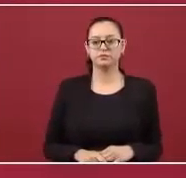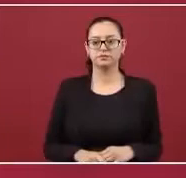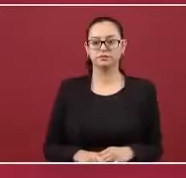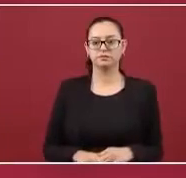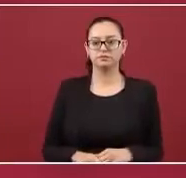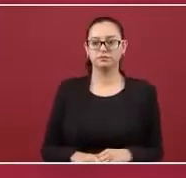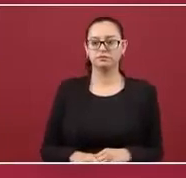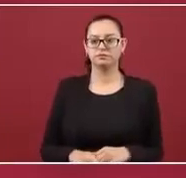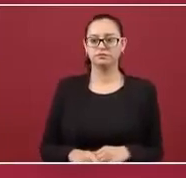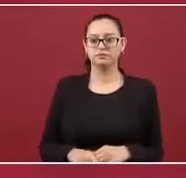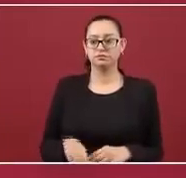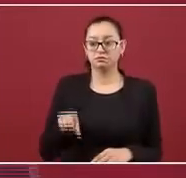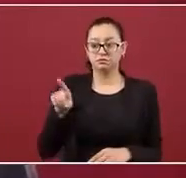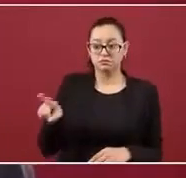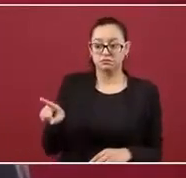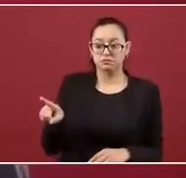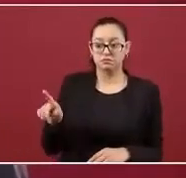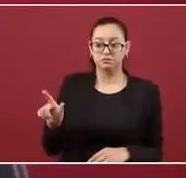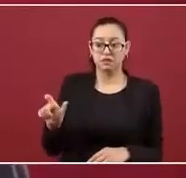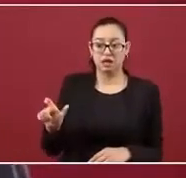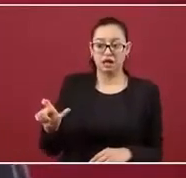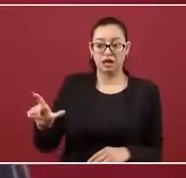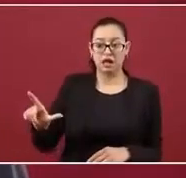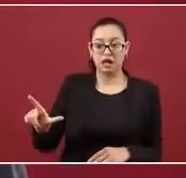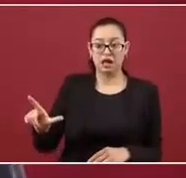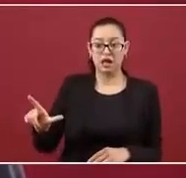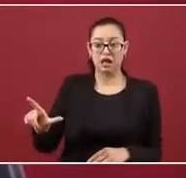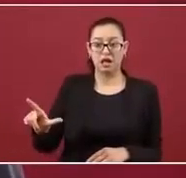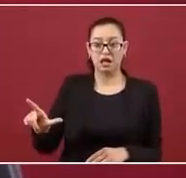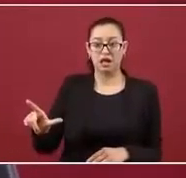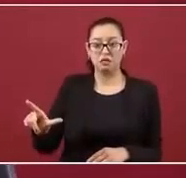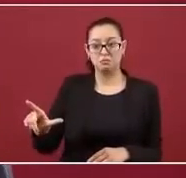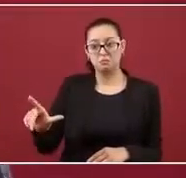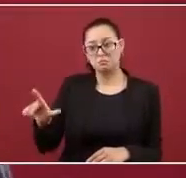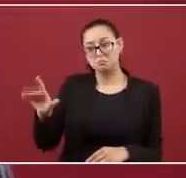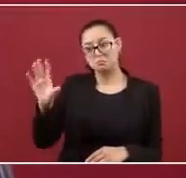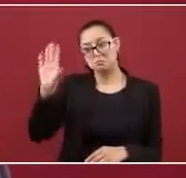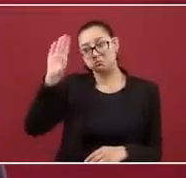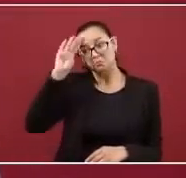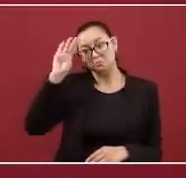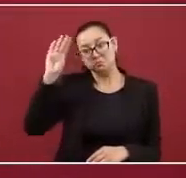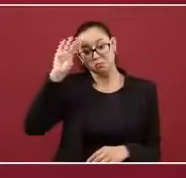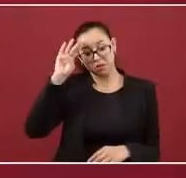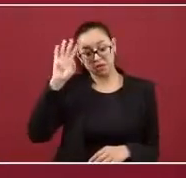ya consideraba que podía